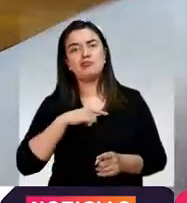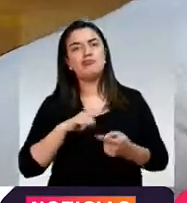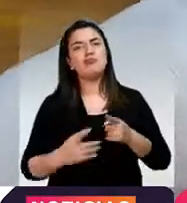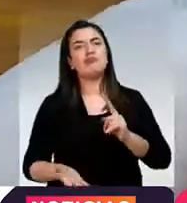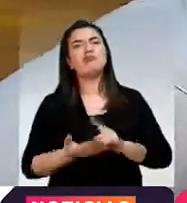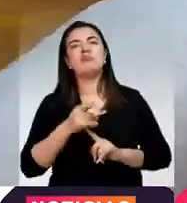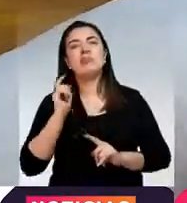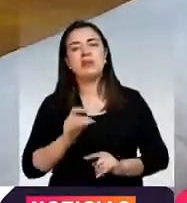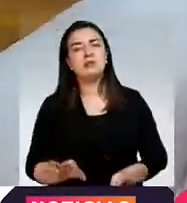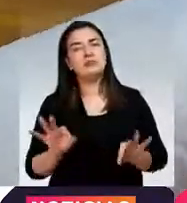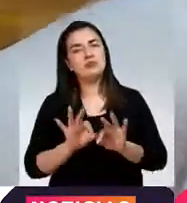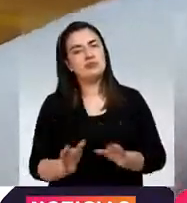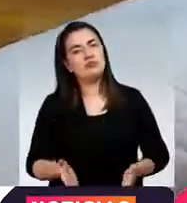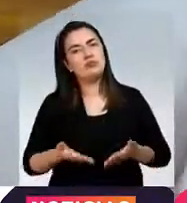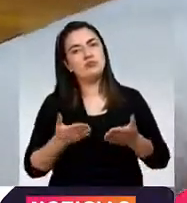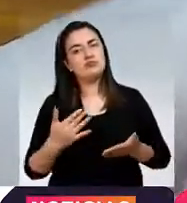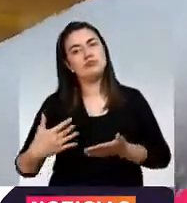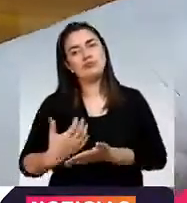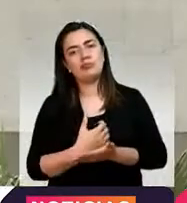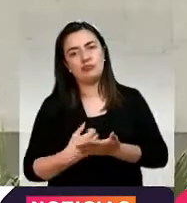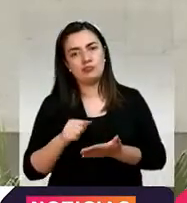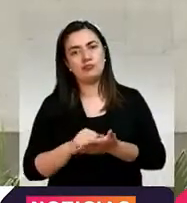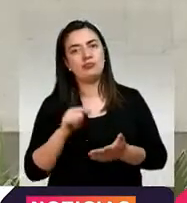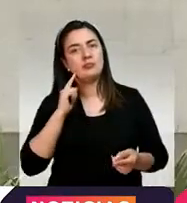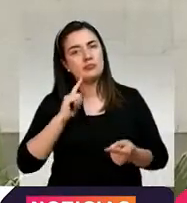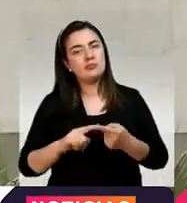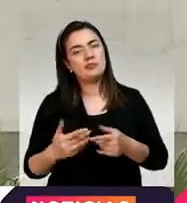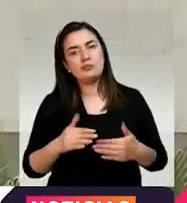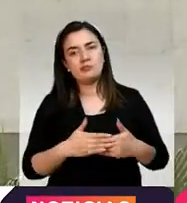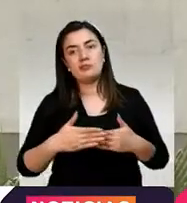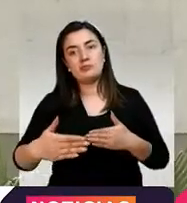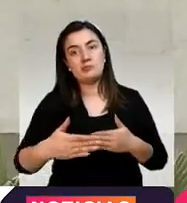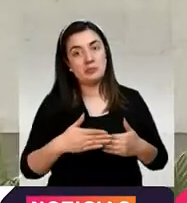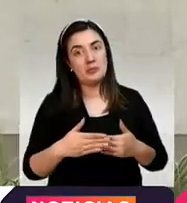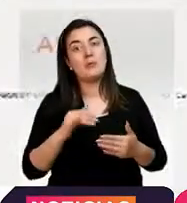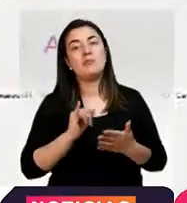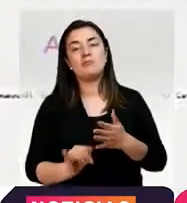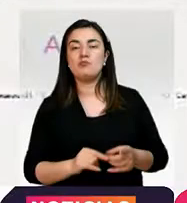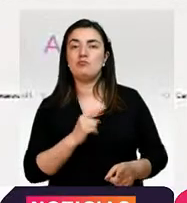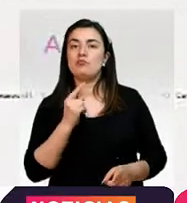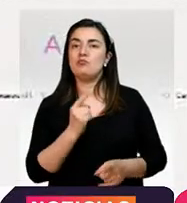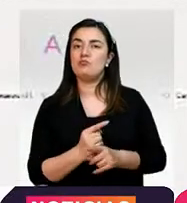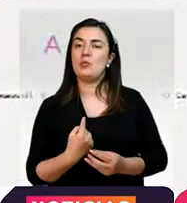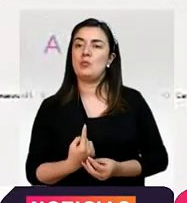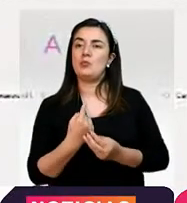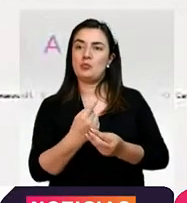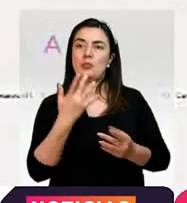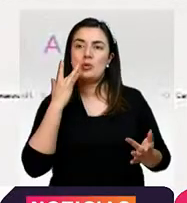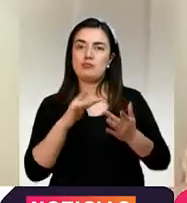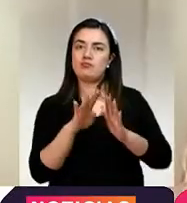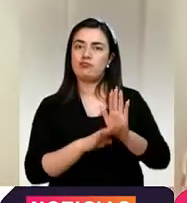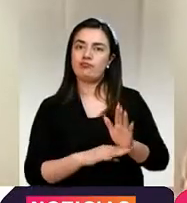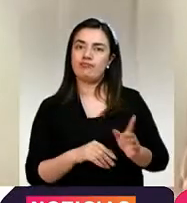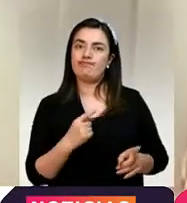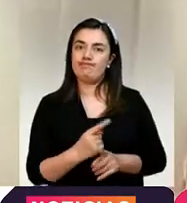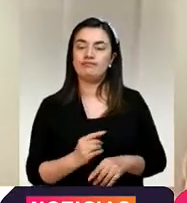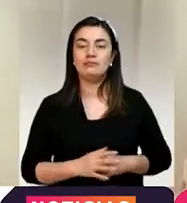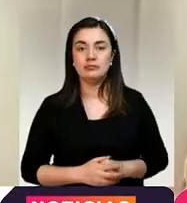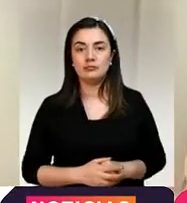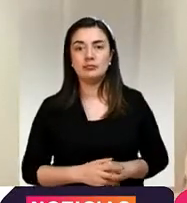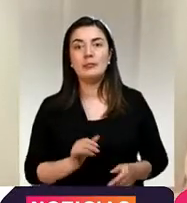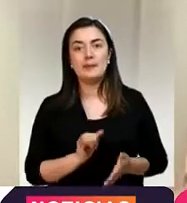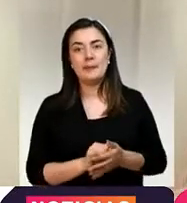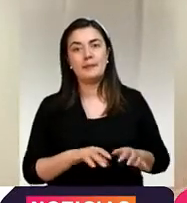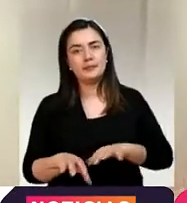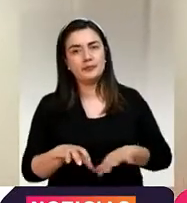plantear fuentes de recaudo e ingresos de mediano plazo para poder cumplir con las políticas públicas propuestas. Están muy fragmentadas